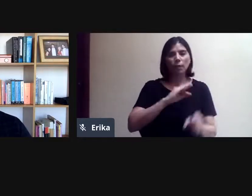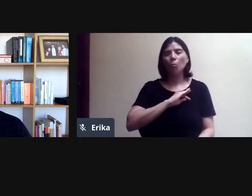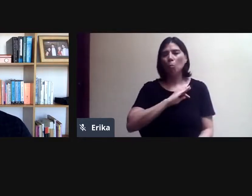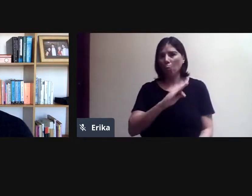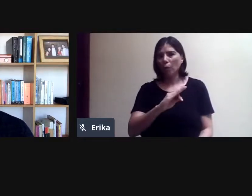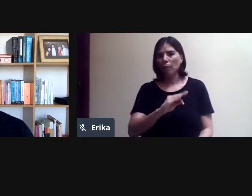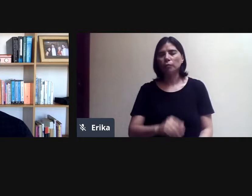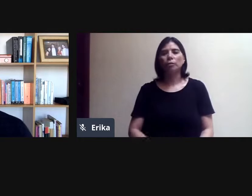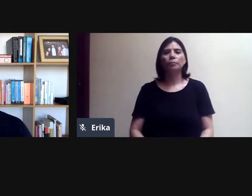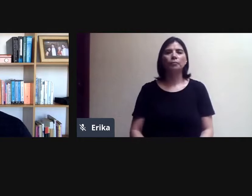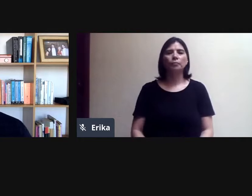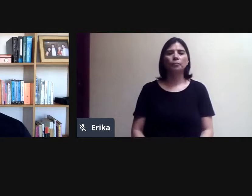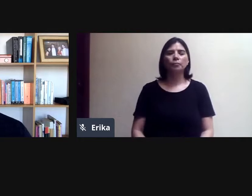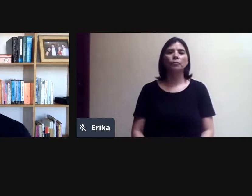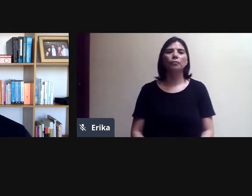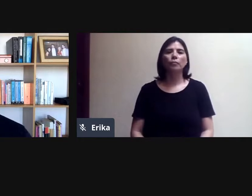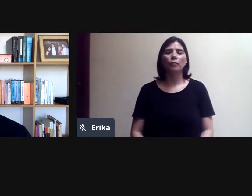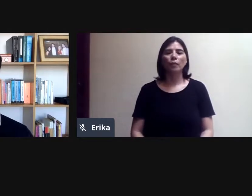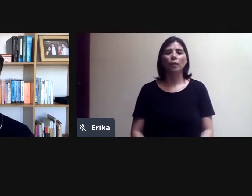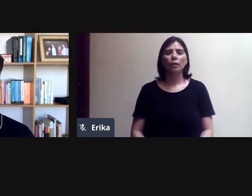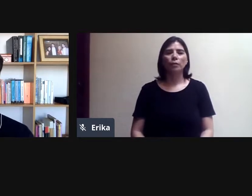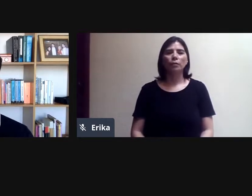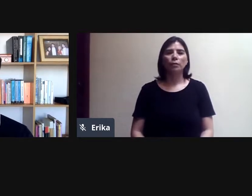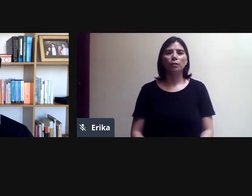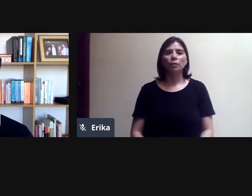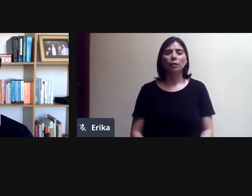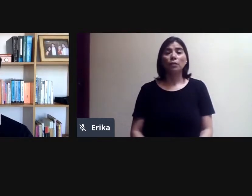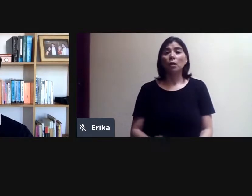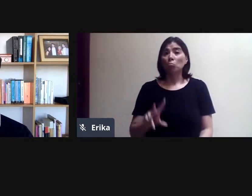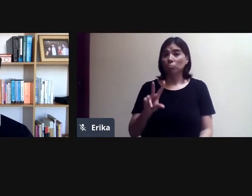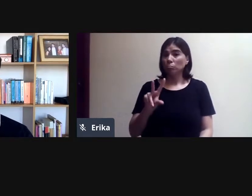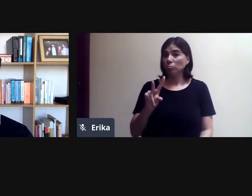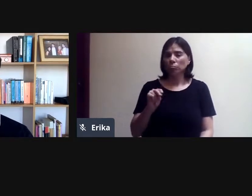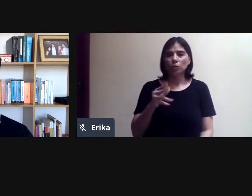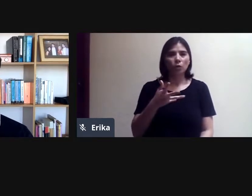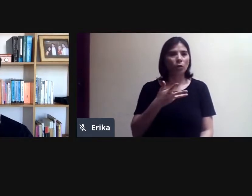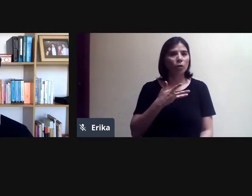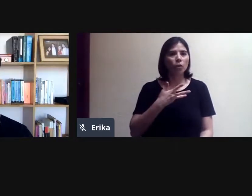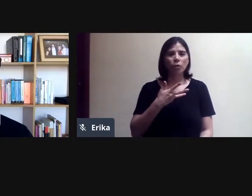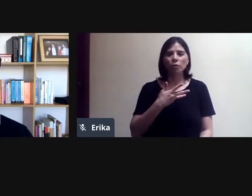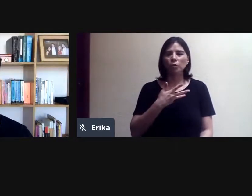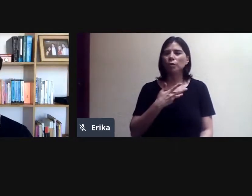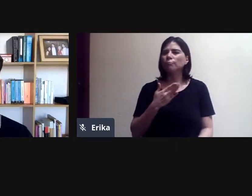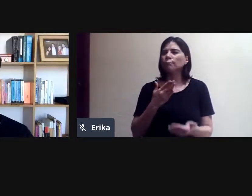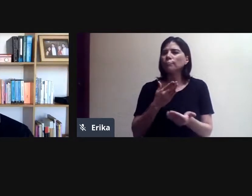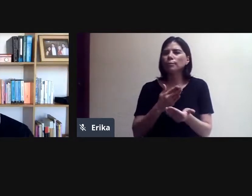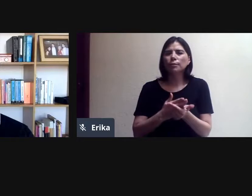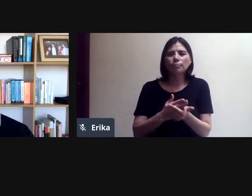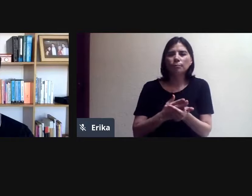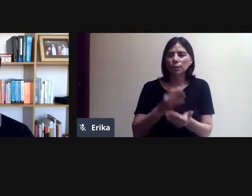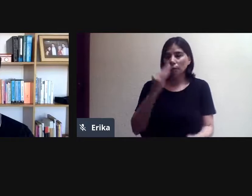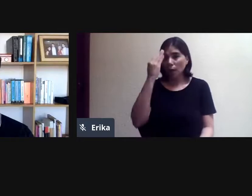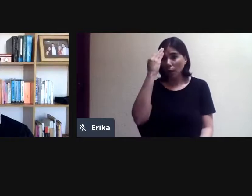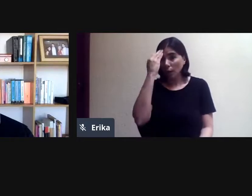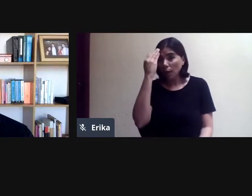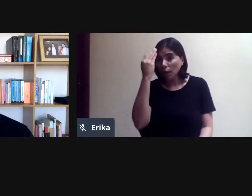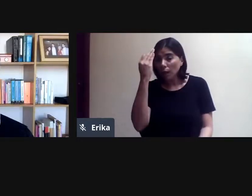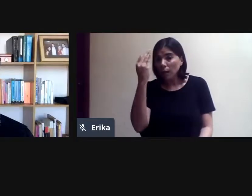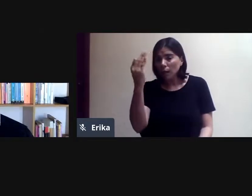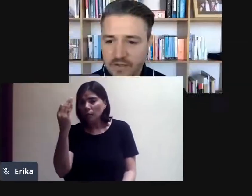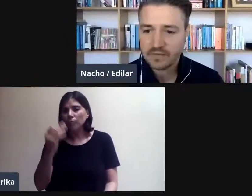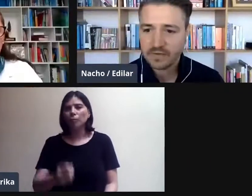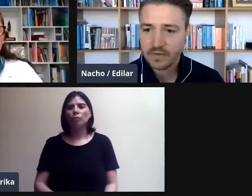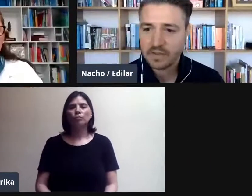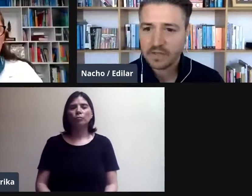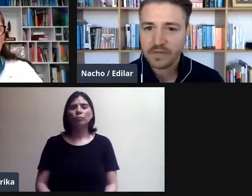Bueno, retomando, no tenemos límite de tiempo, solo hay el